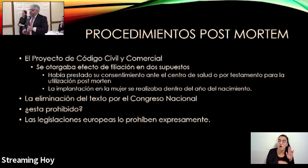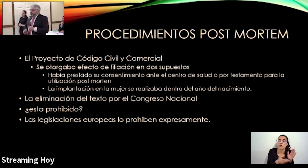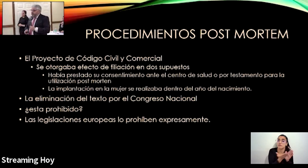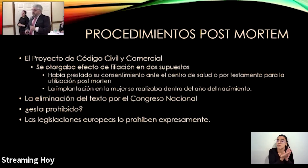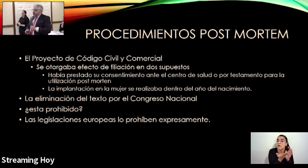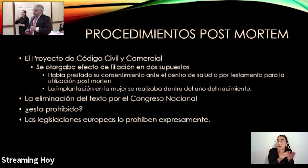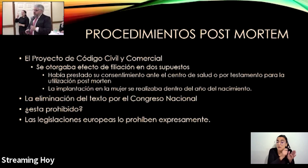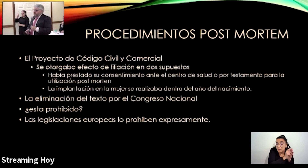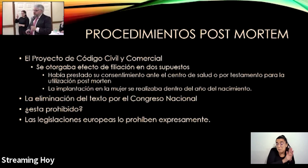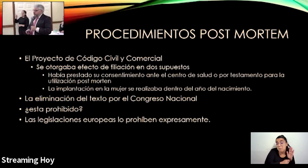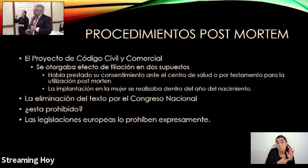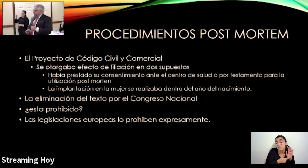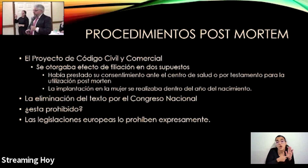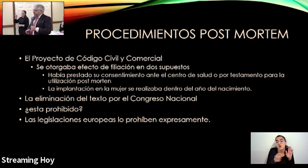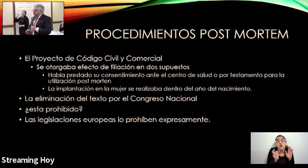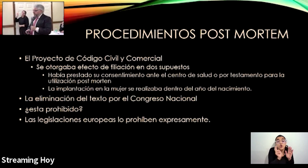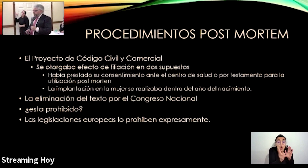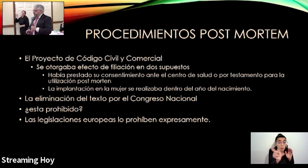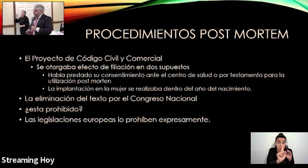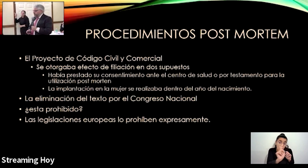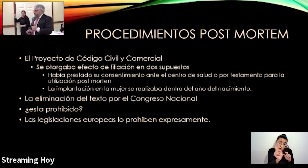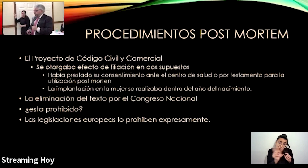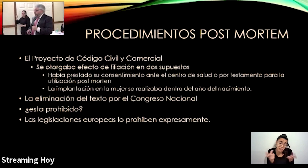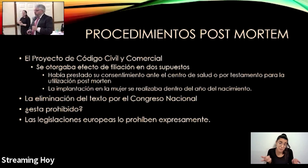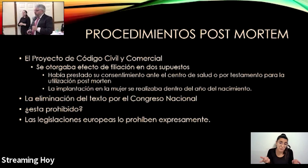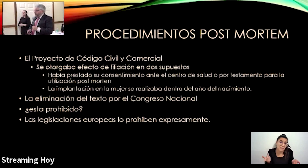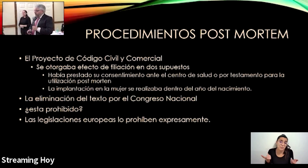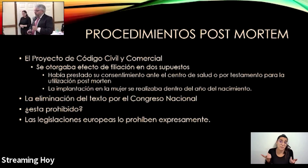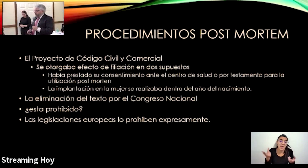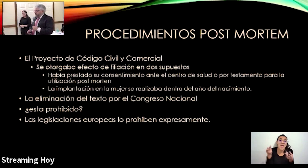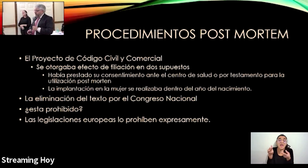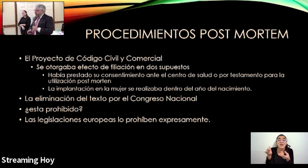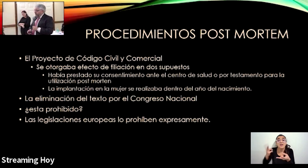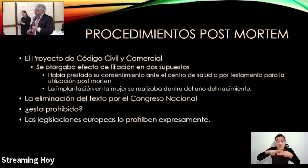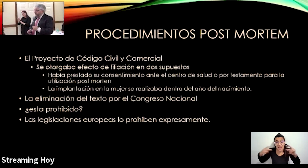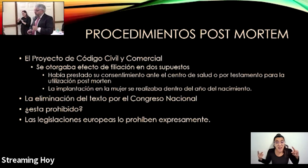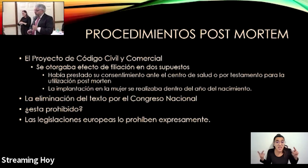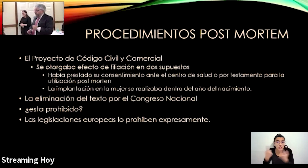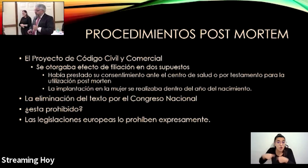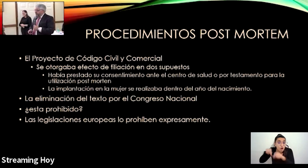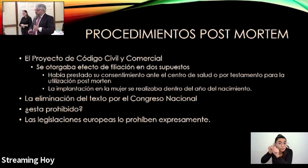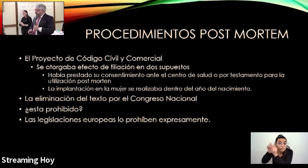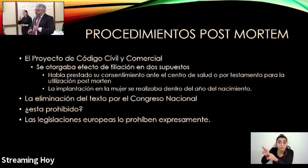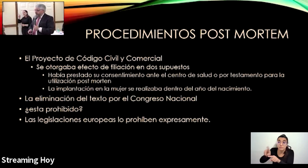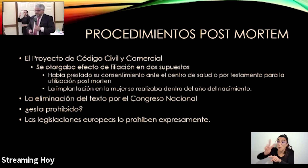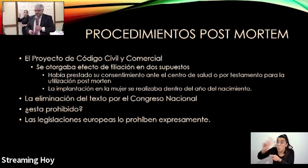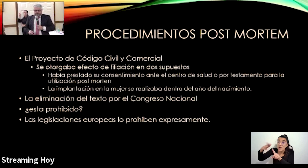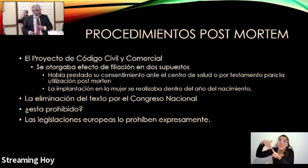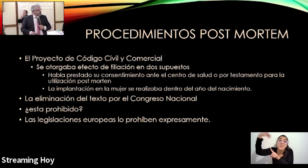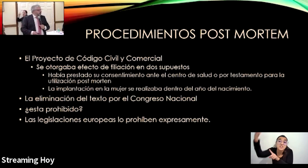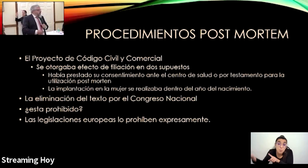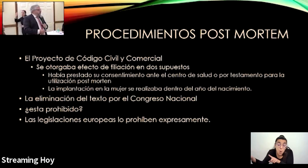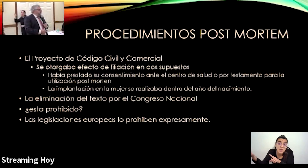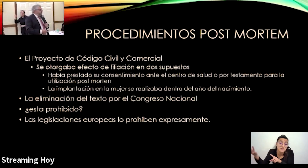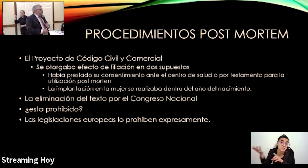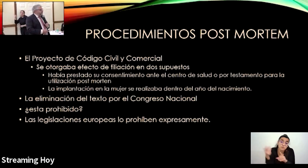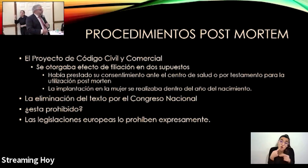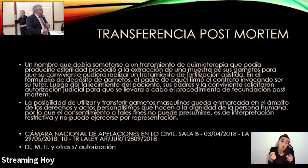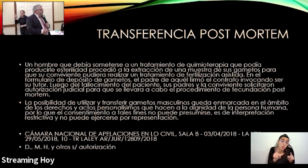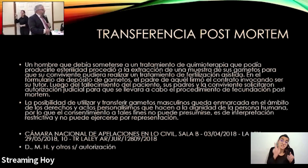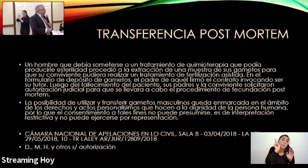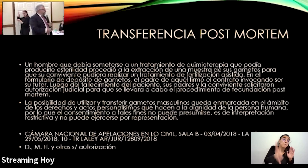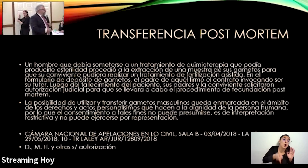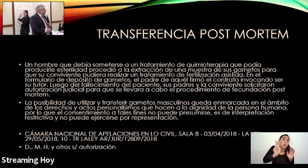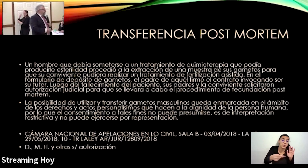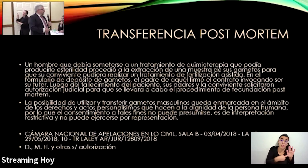mejor dicho, prohíben la utilización de material genético luego de la muerte del dador de ese material.